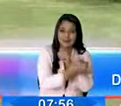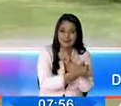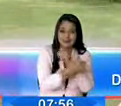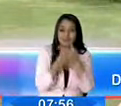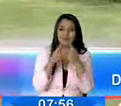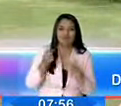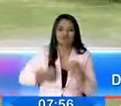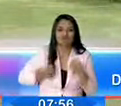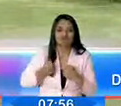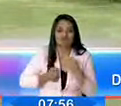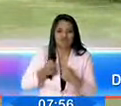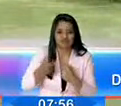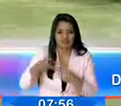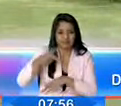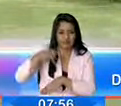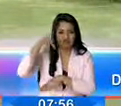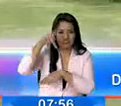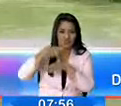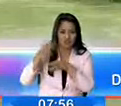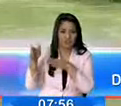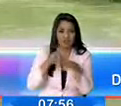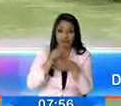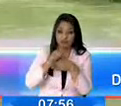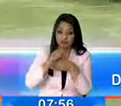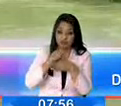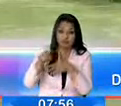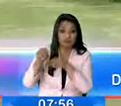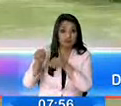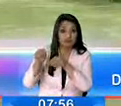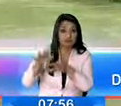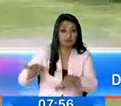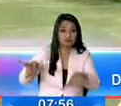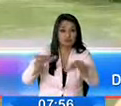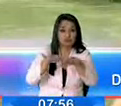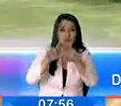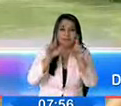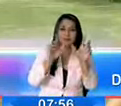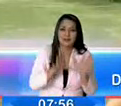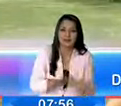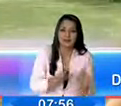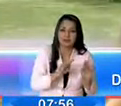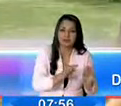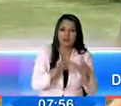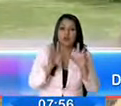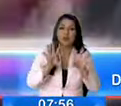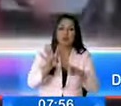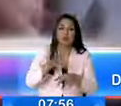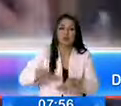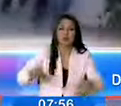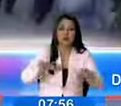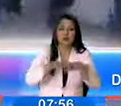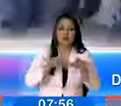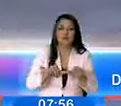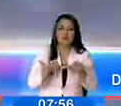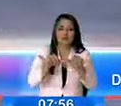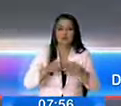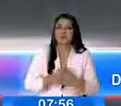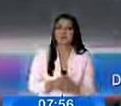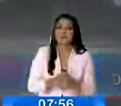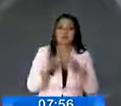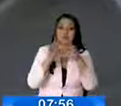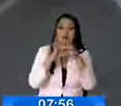élite. Seguimos con los entrenamientos dirigidos, de entrenamientos empresariales de los 4 puntos de la ciudad. El lema de la